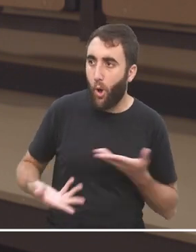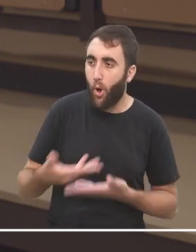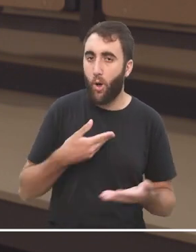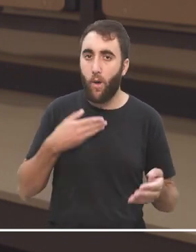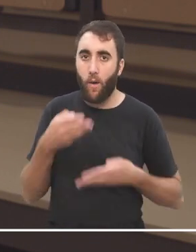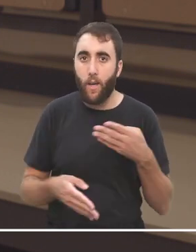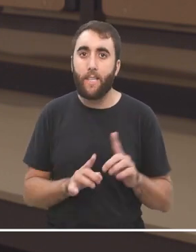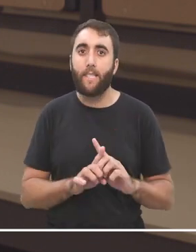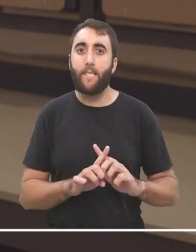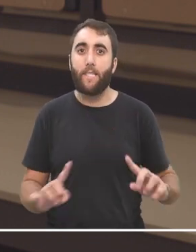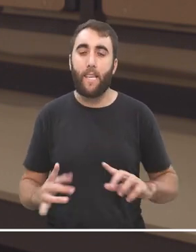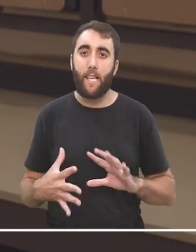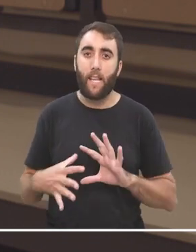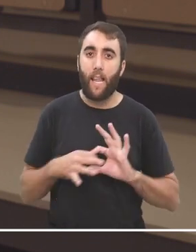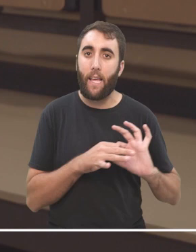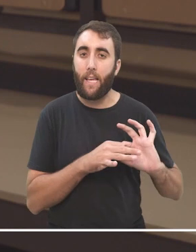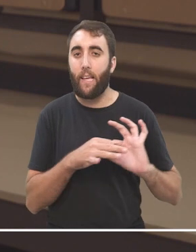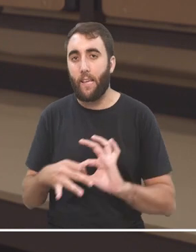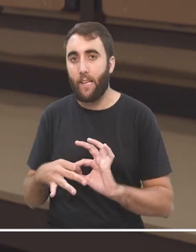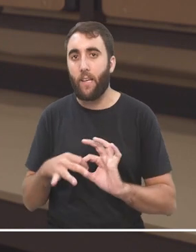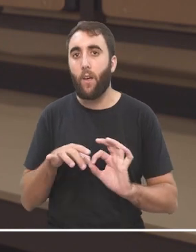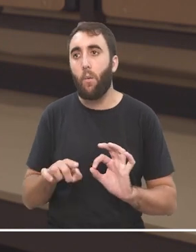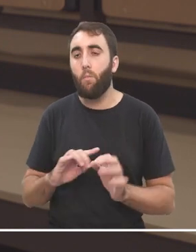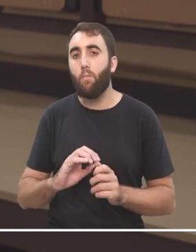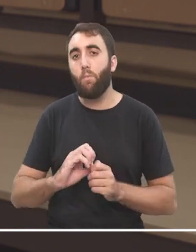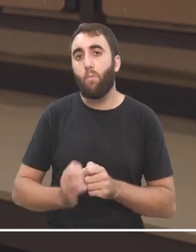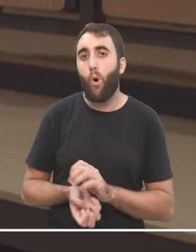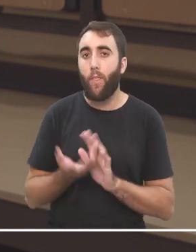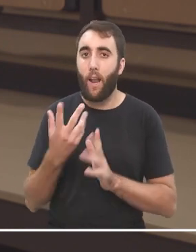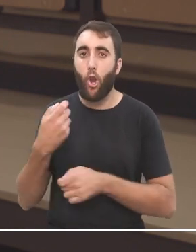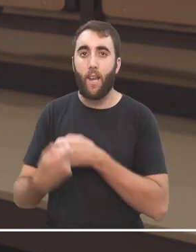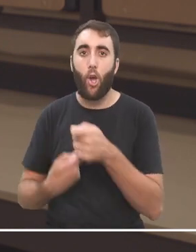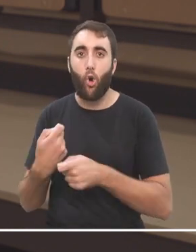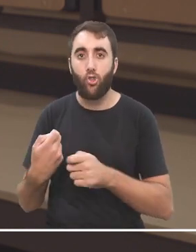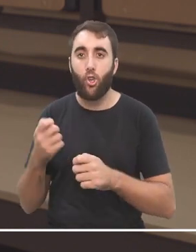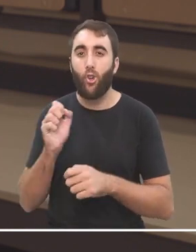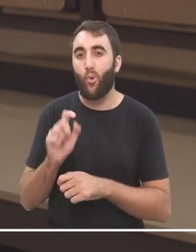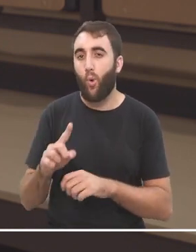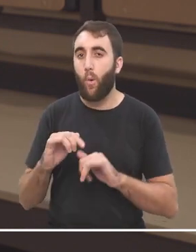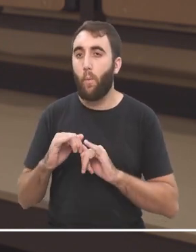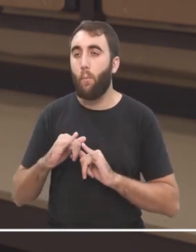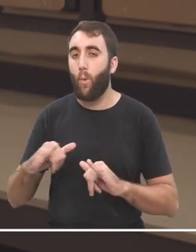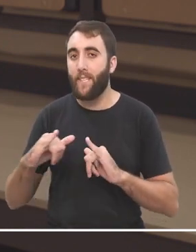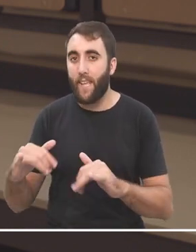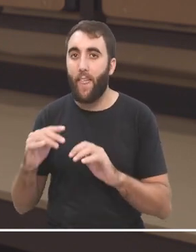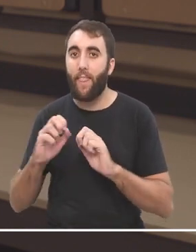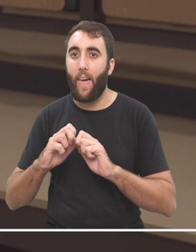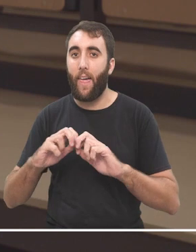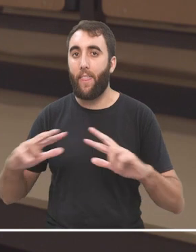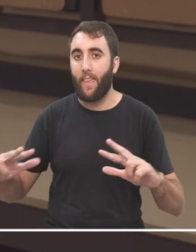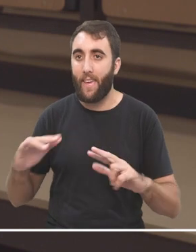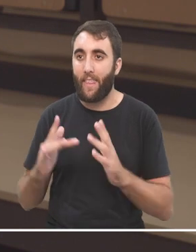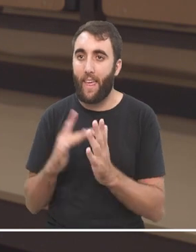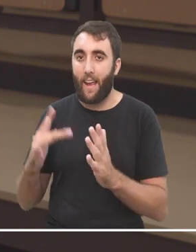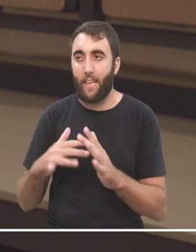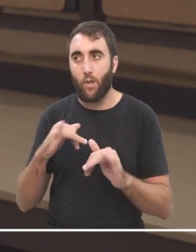estar sujetas a los modelos de negocio de plataformas multinacionales,